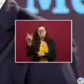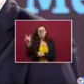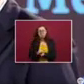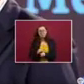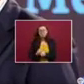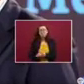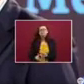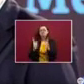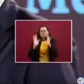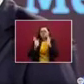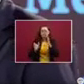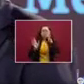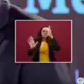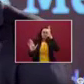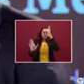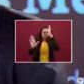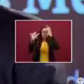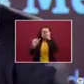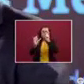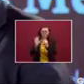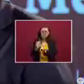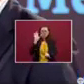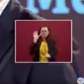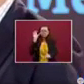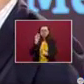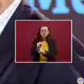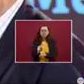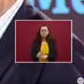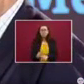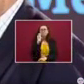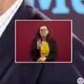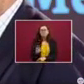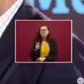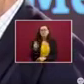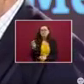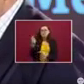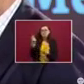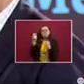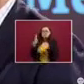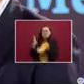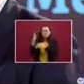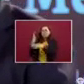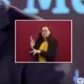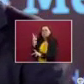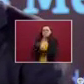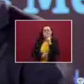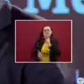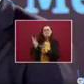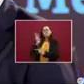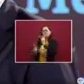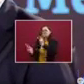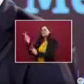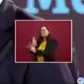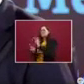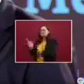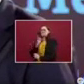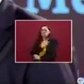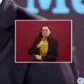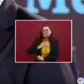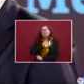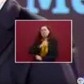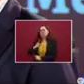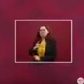iba a salir, y apoyados ellos precisamente por las voces de interés internacionales y de gente de